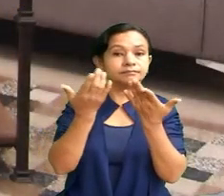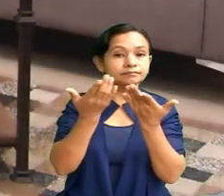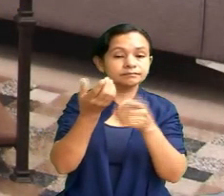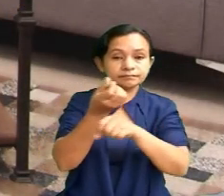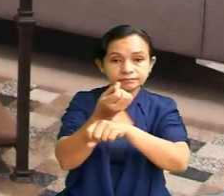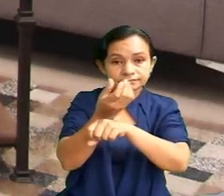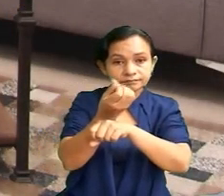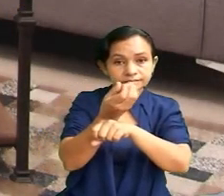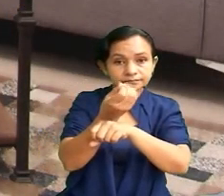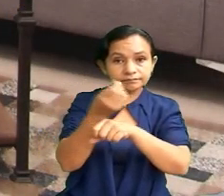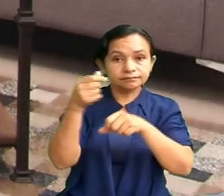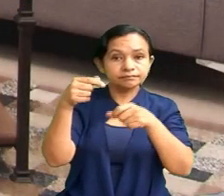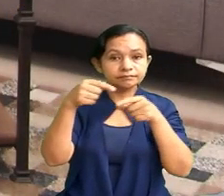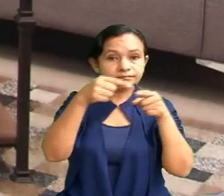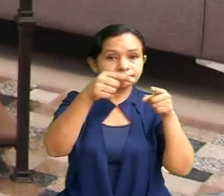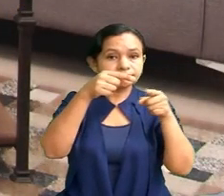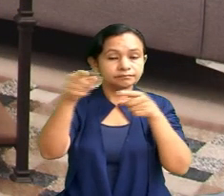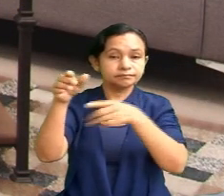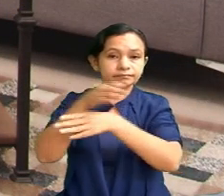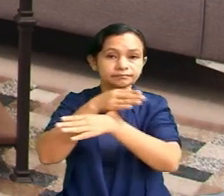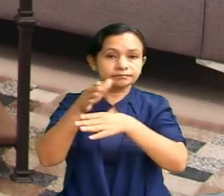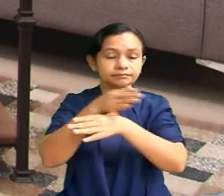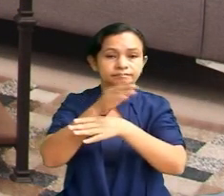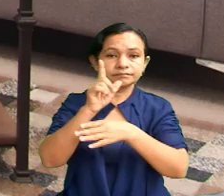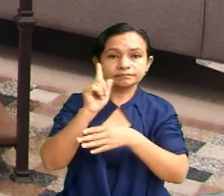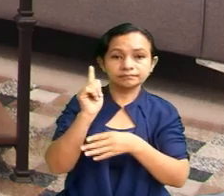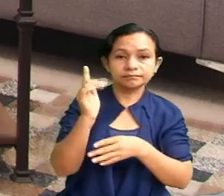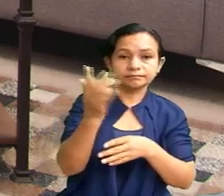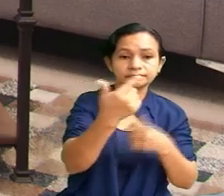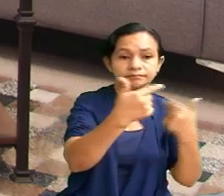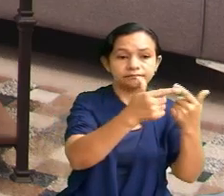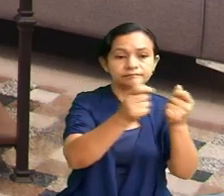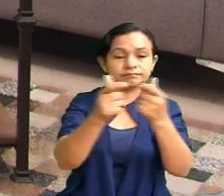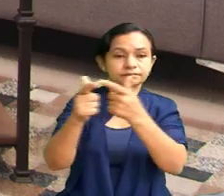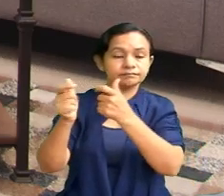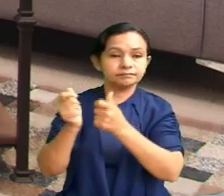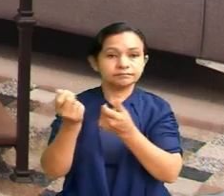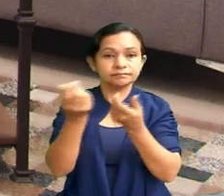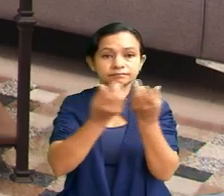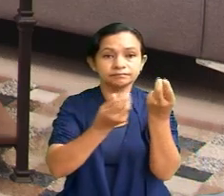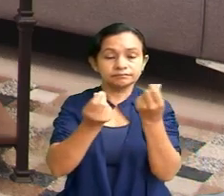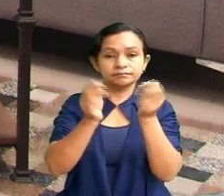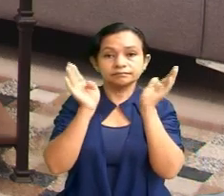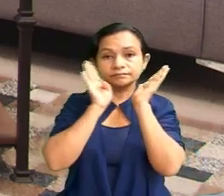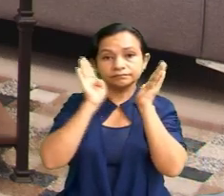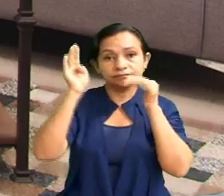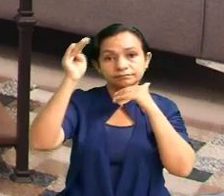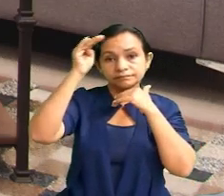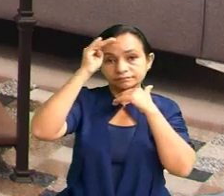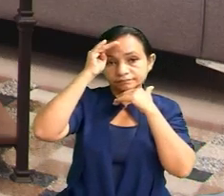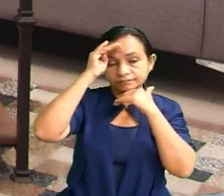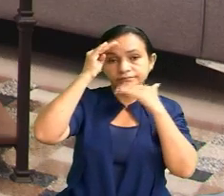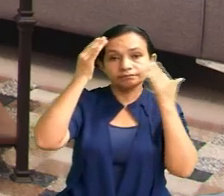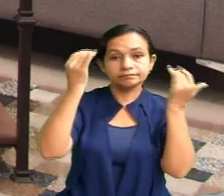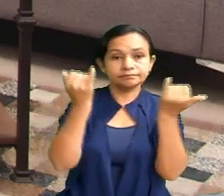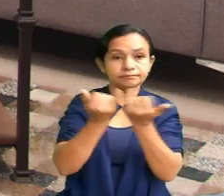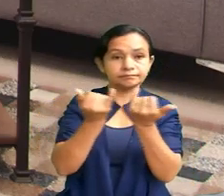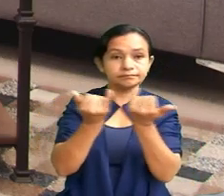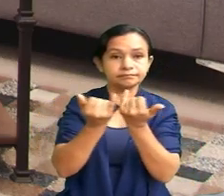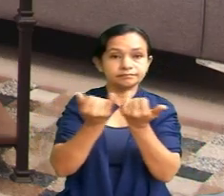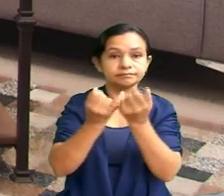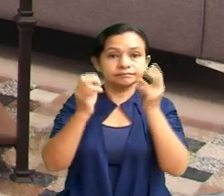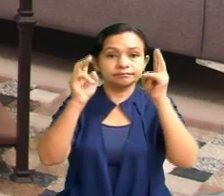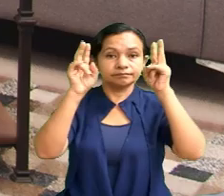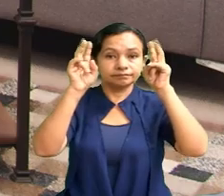pues antes de irnos a la pausa las expectativas planteadas por todos los sectores de la economía en principio privados y también claro una expectativa